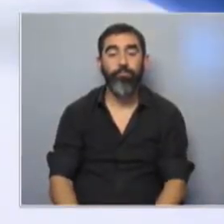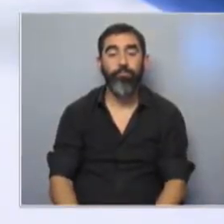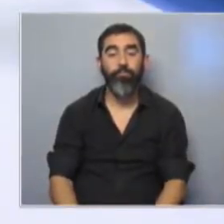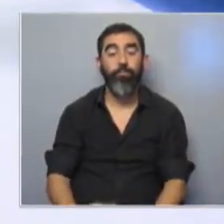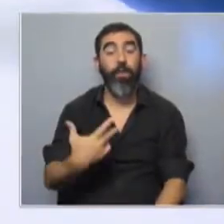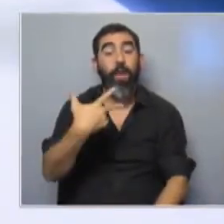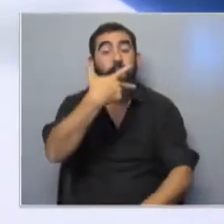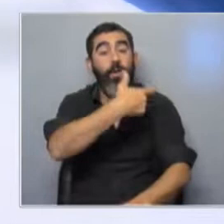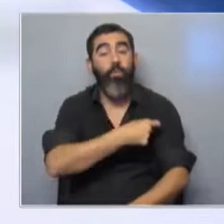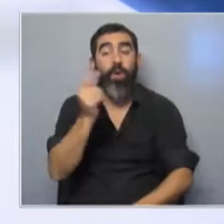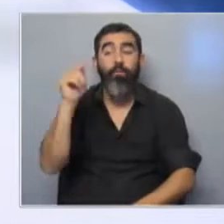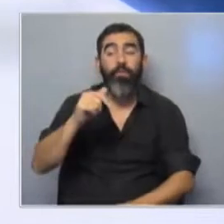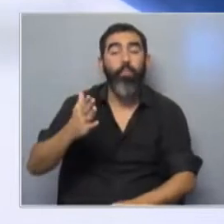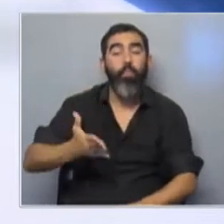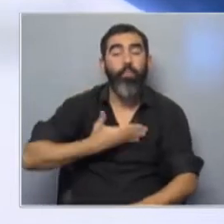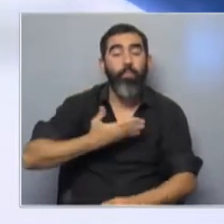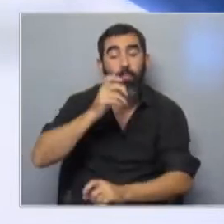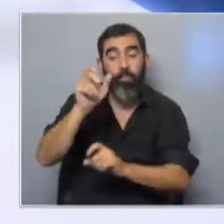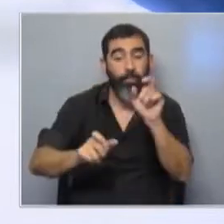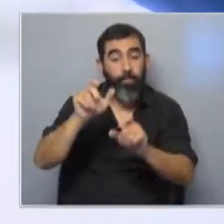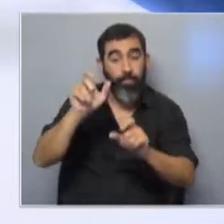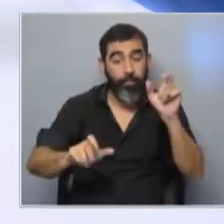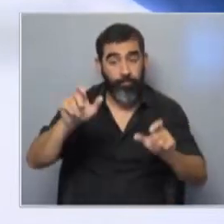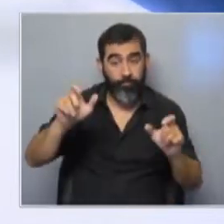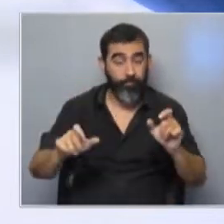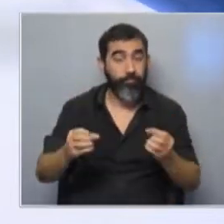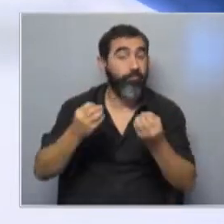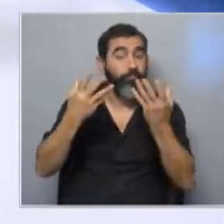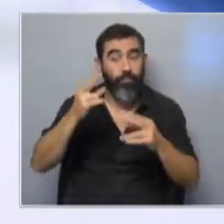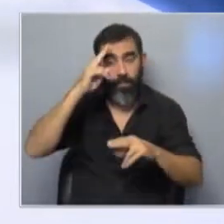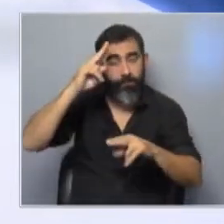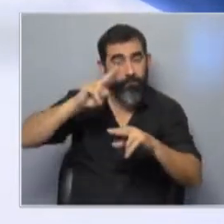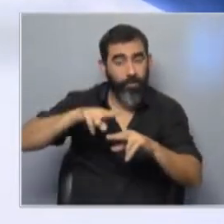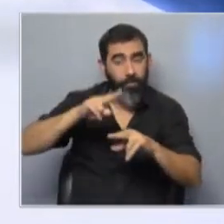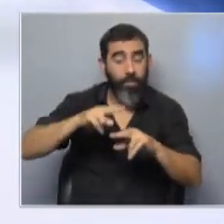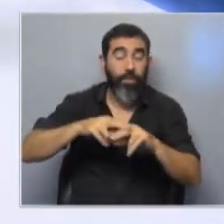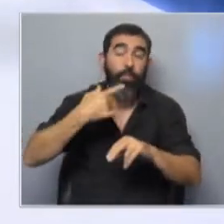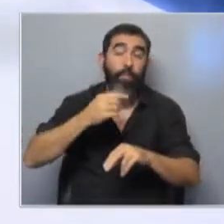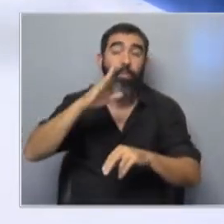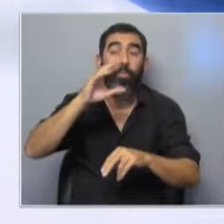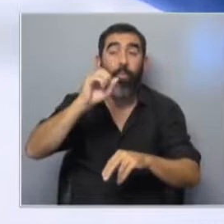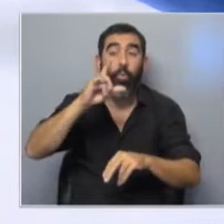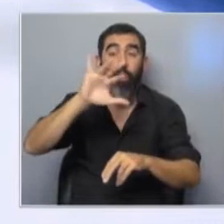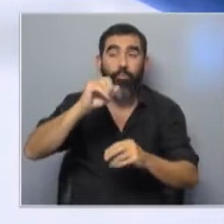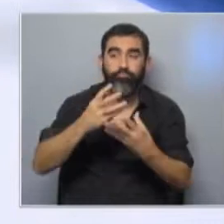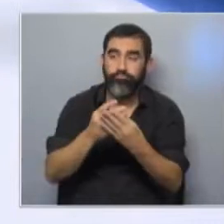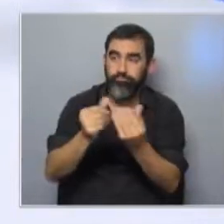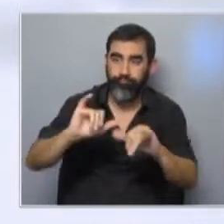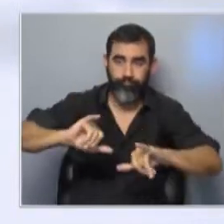Las vacunas surgen como un reclamo de la comunidad por enfermedades como la polio, que ya no tenemos más casos de